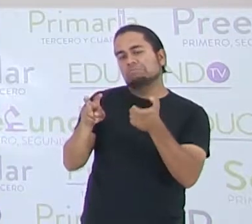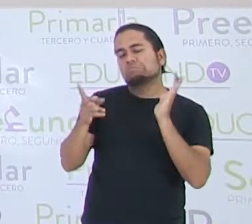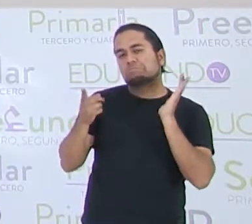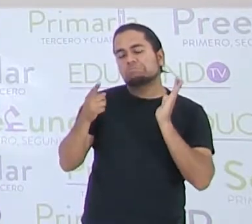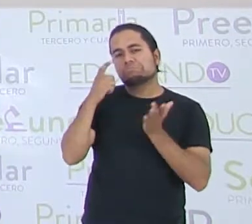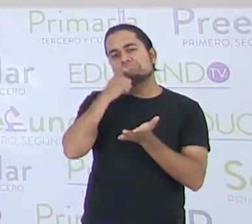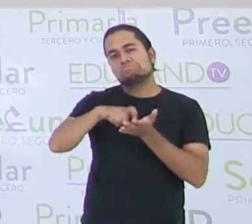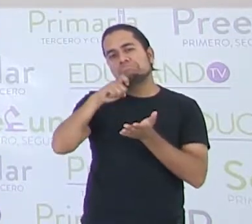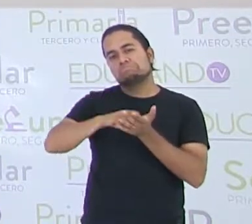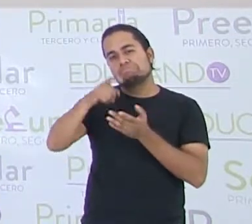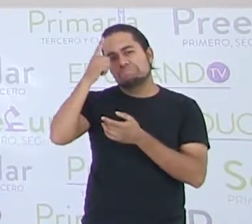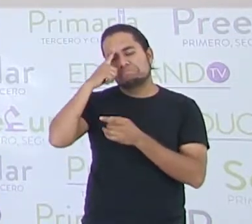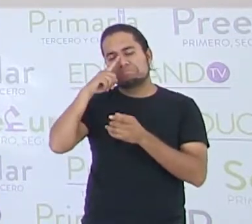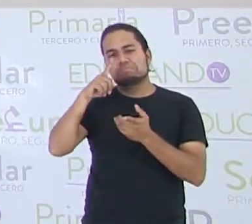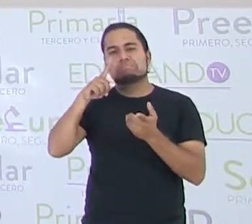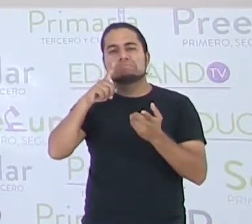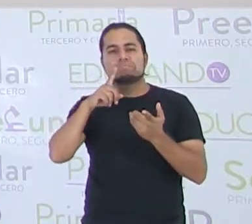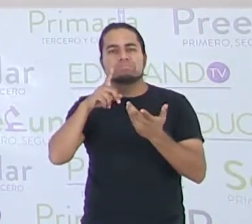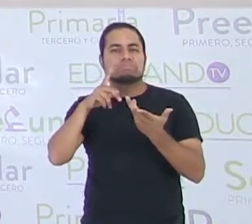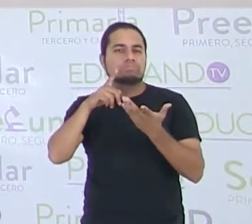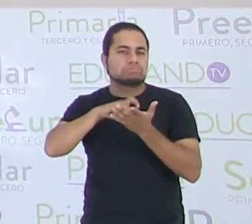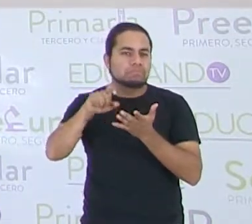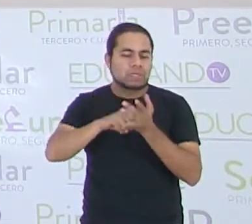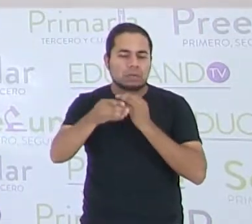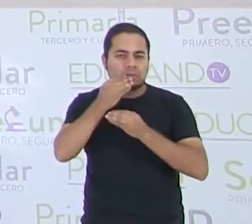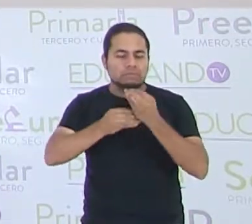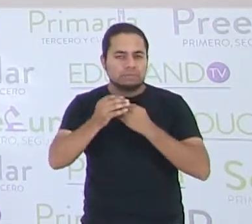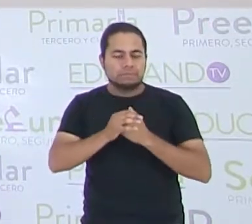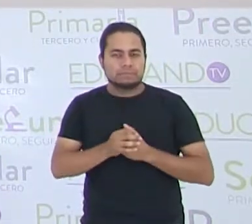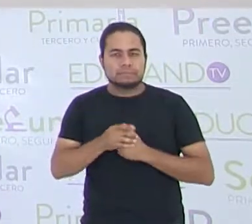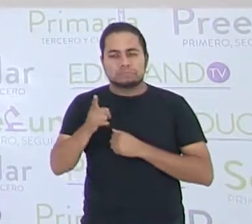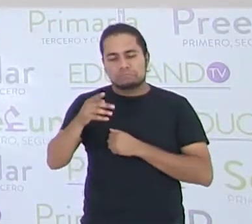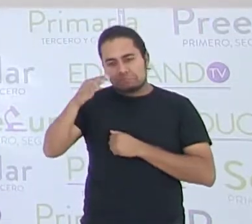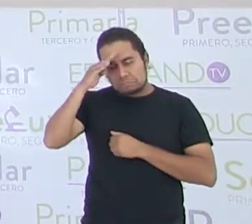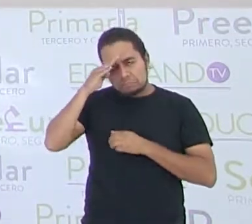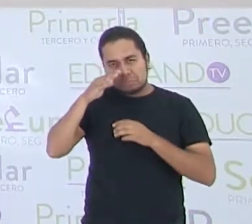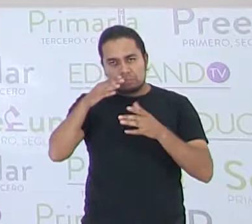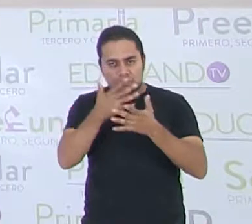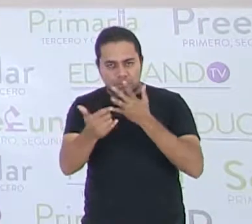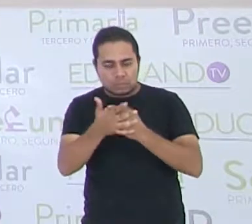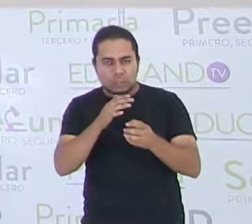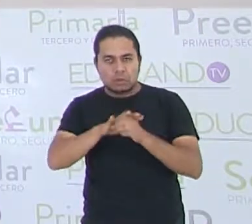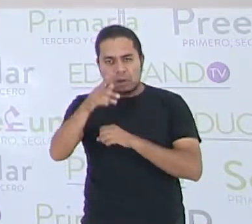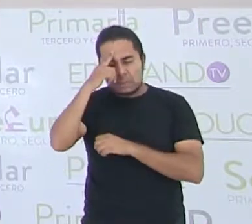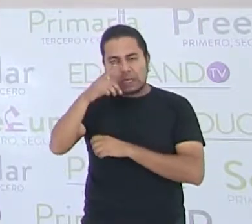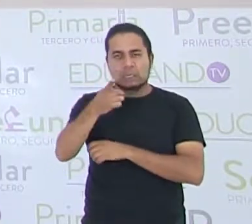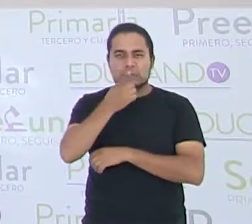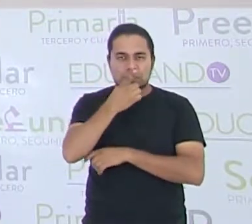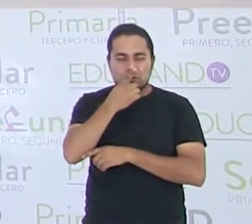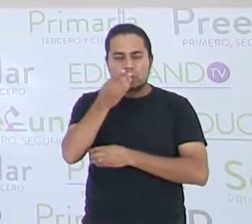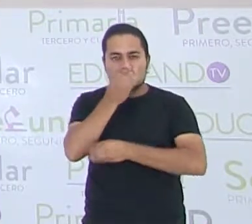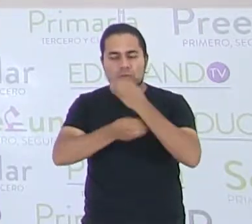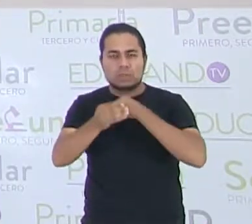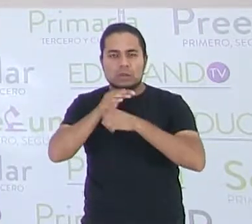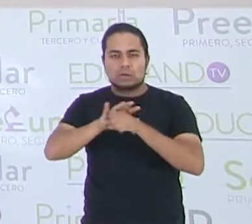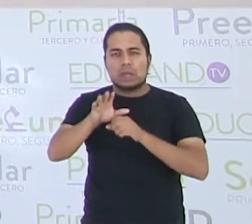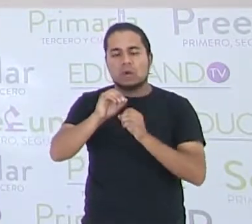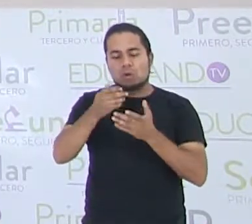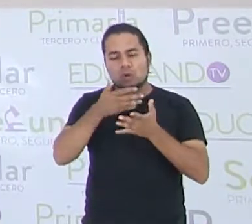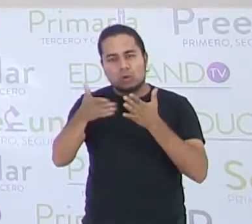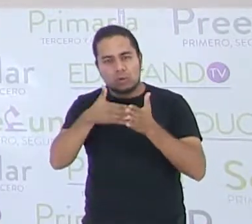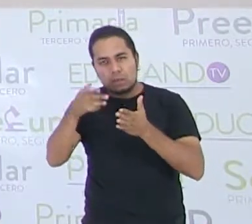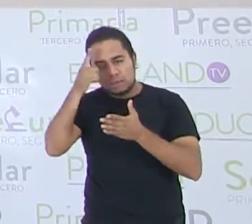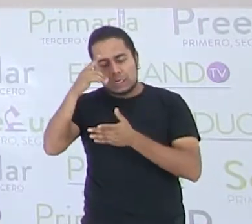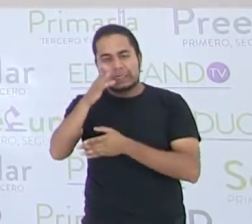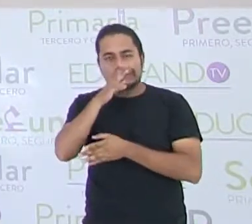compraré para que me alcance? Y entonces ellas planean qué van a hacer en el desayuno, qué en la comida y qué van a hacer en la cena.